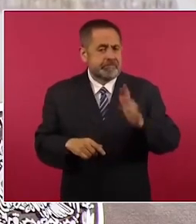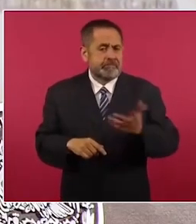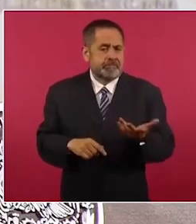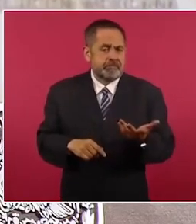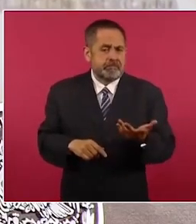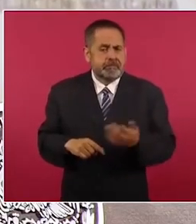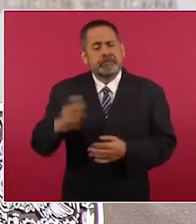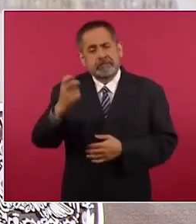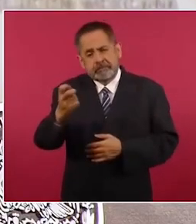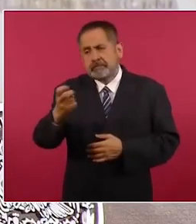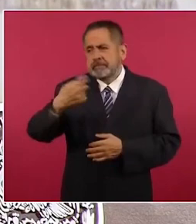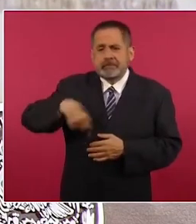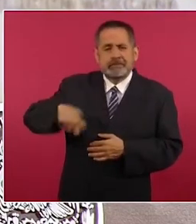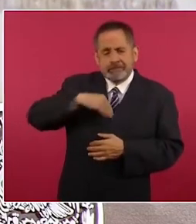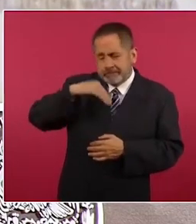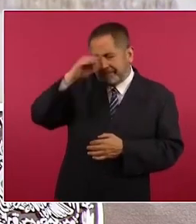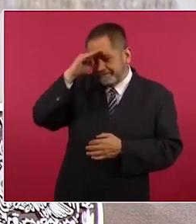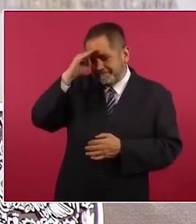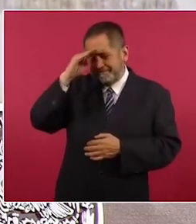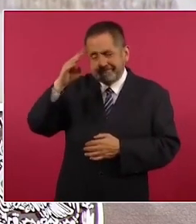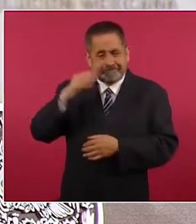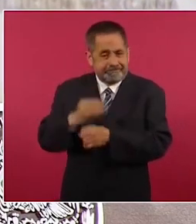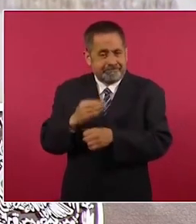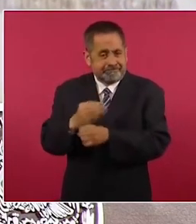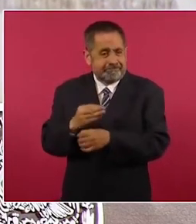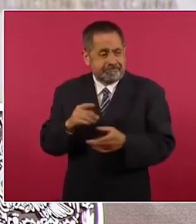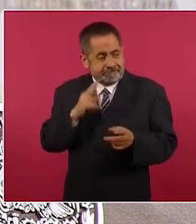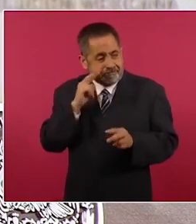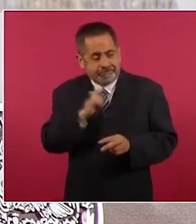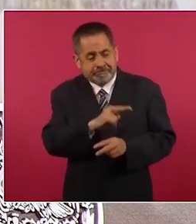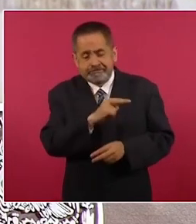Eso es lo que estamos viviendo actualmente.